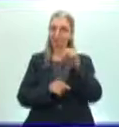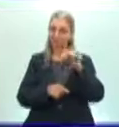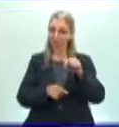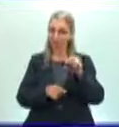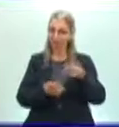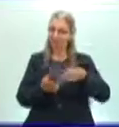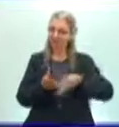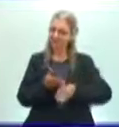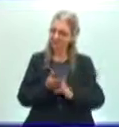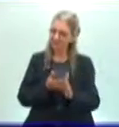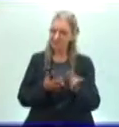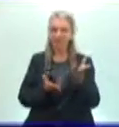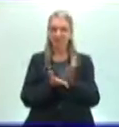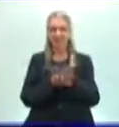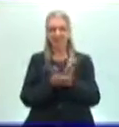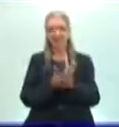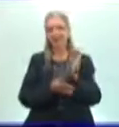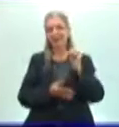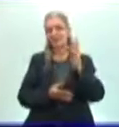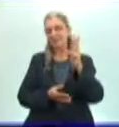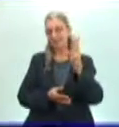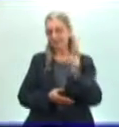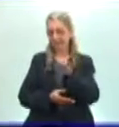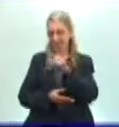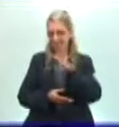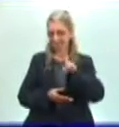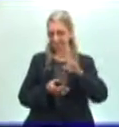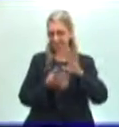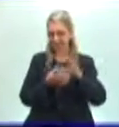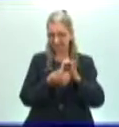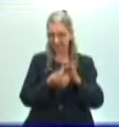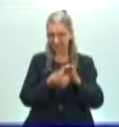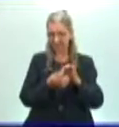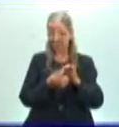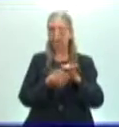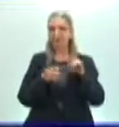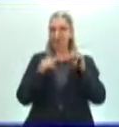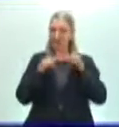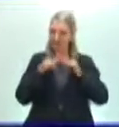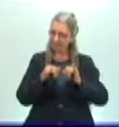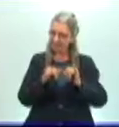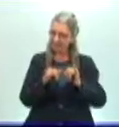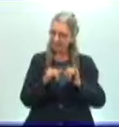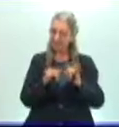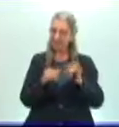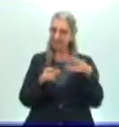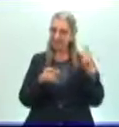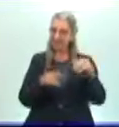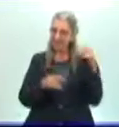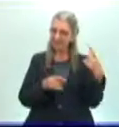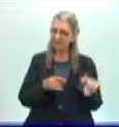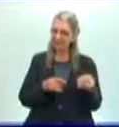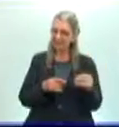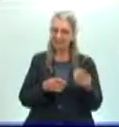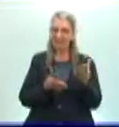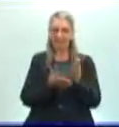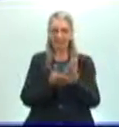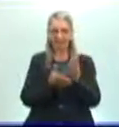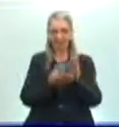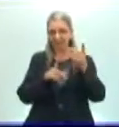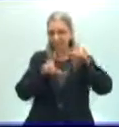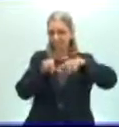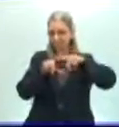clases de matemática para el 12º grado, donde estaremos orientando y también sistematizando contenidos relacionados con